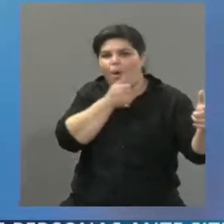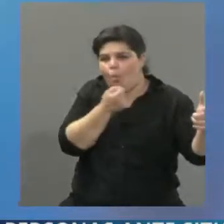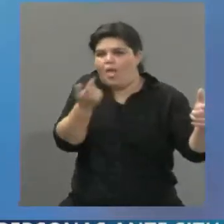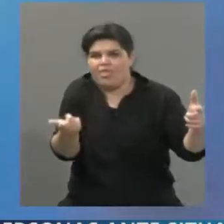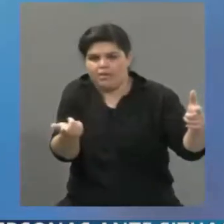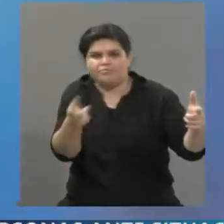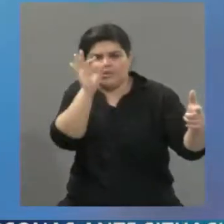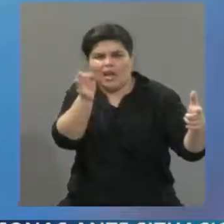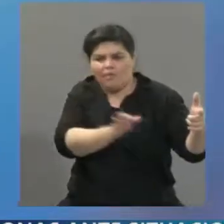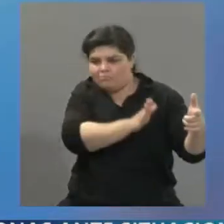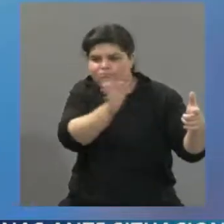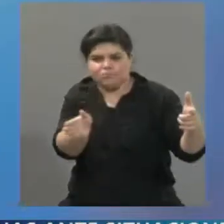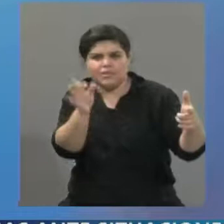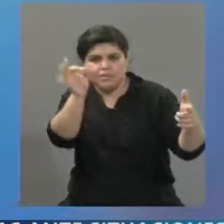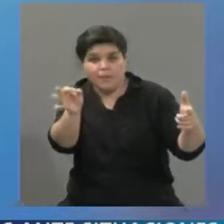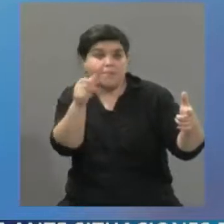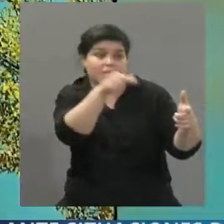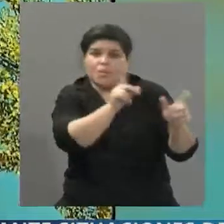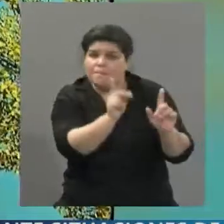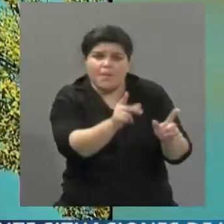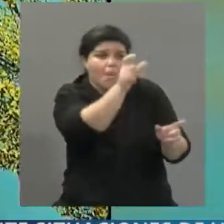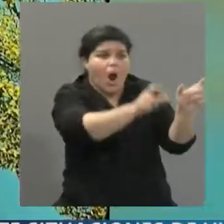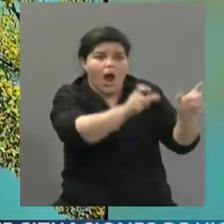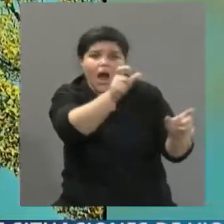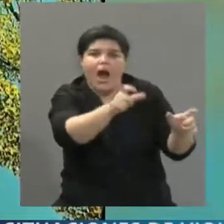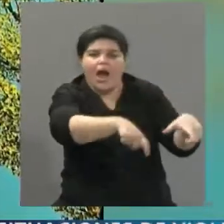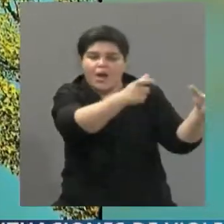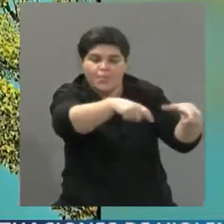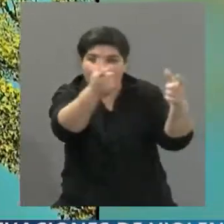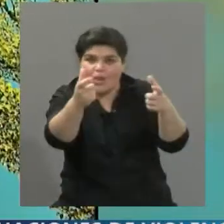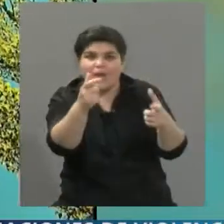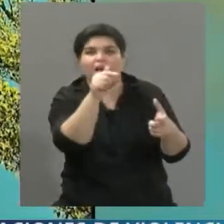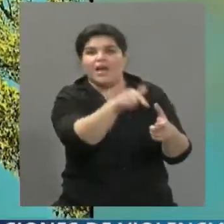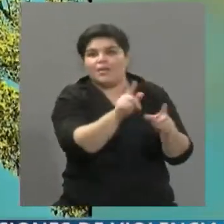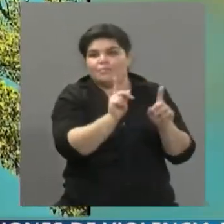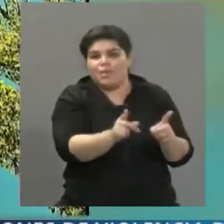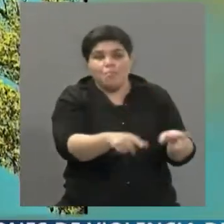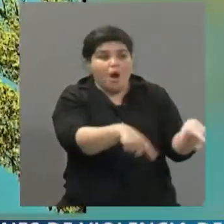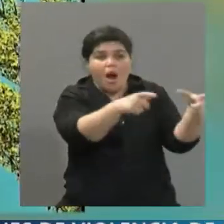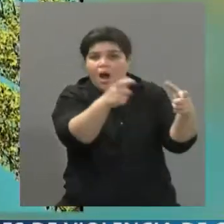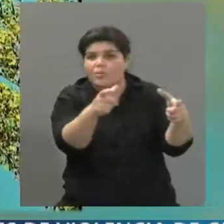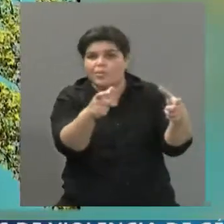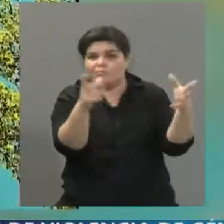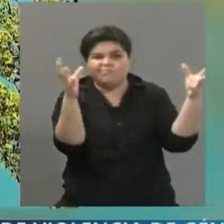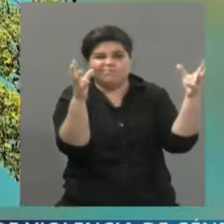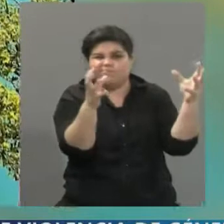bueno, eso se nota en el arbolado. Lo que hay que hacer es eficientizar los sistemas para que la poca agua que vaya